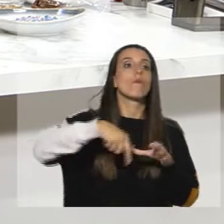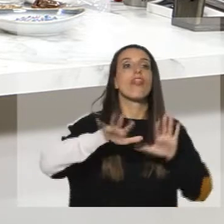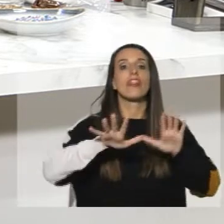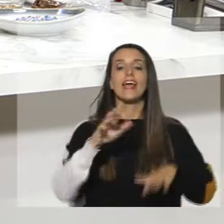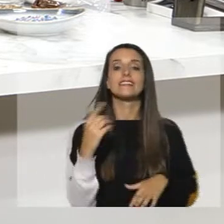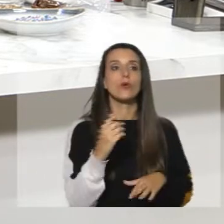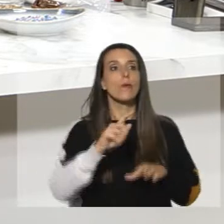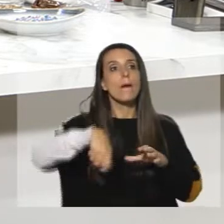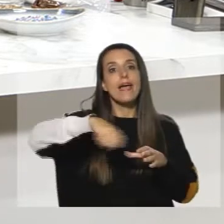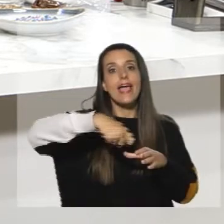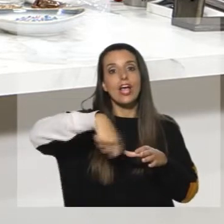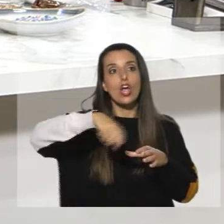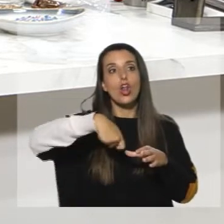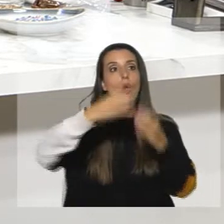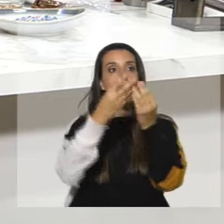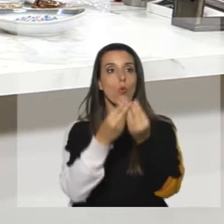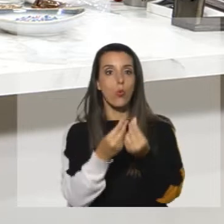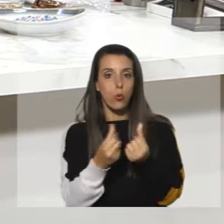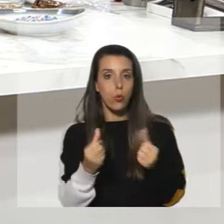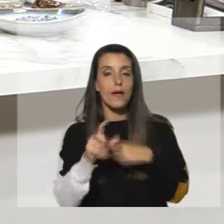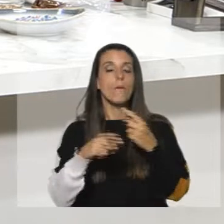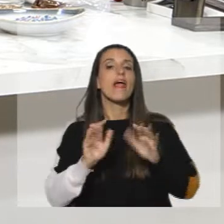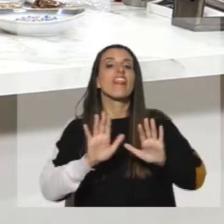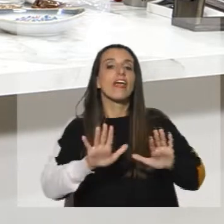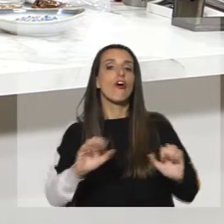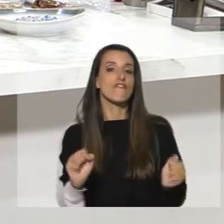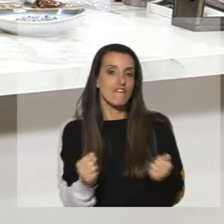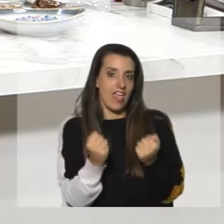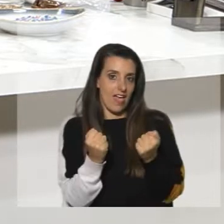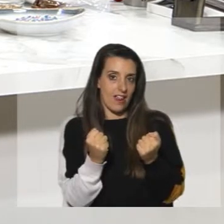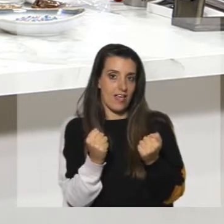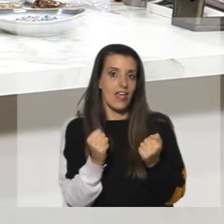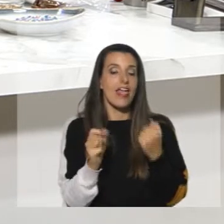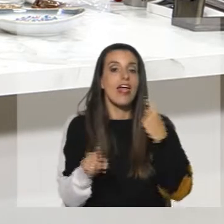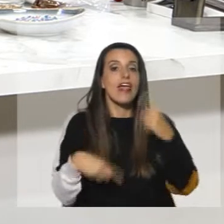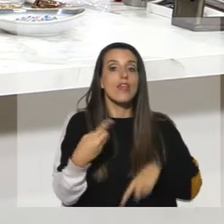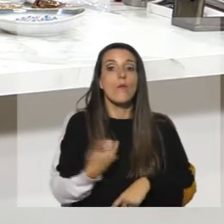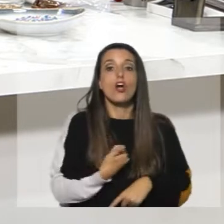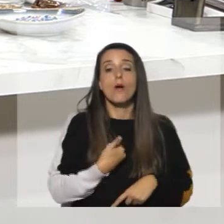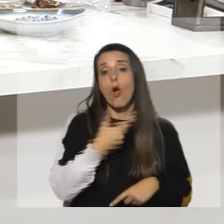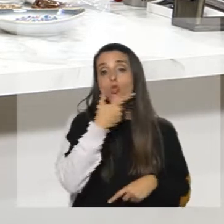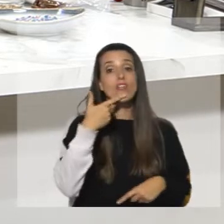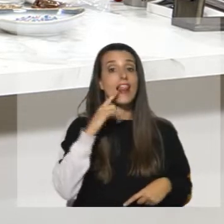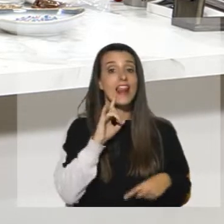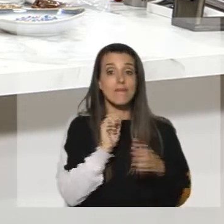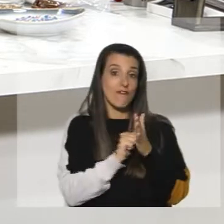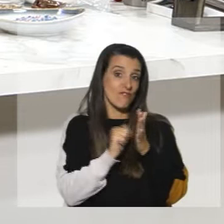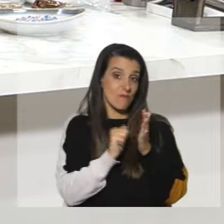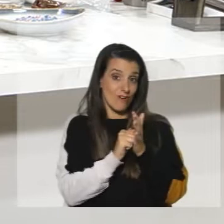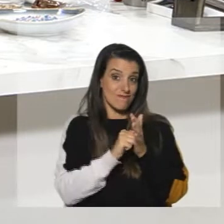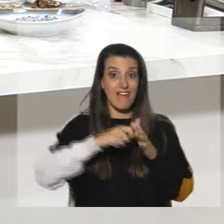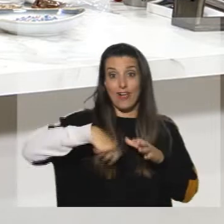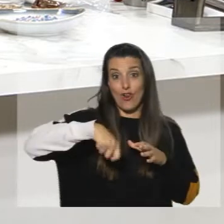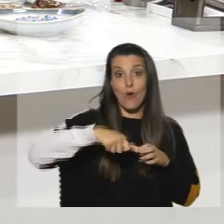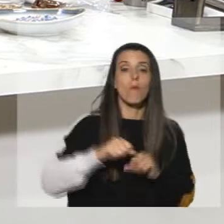después mezclo hasta que se funda bien todo el chocolate y lo dejo enfriar bien de un día para el otro. Y después me queda como si fuera un dulce de leche más fino. Pero ahí más con, claro, con más claro, cuerpo. Claro,